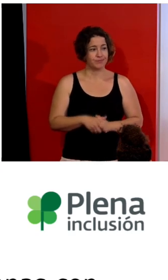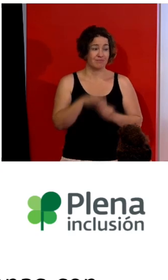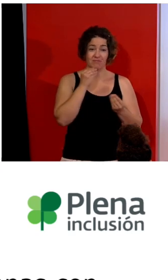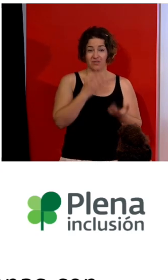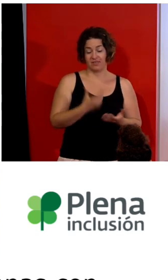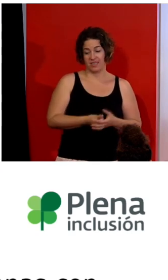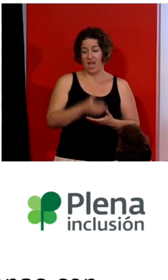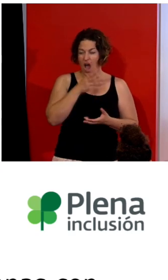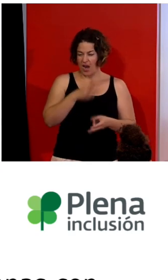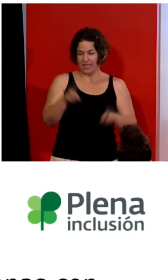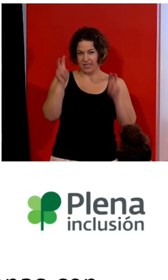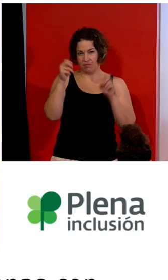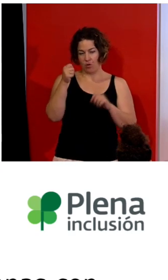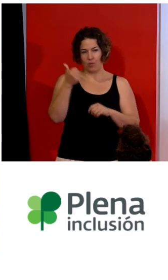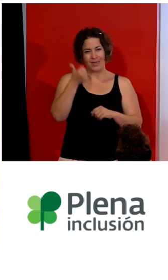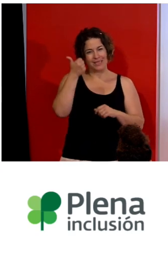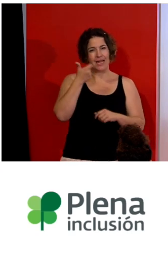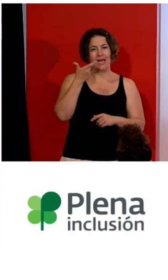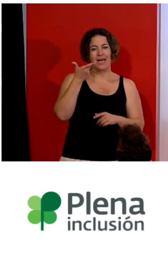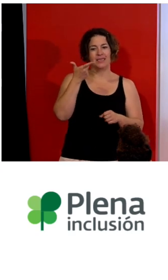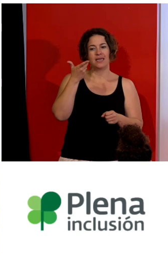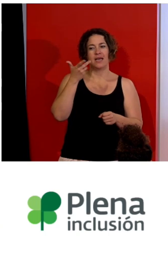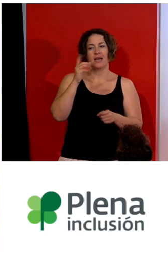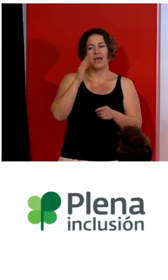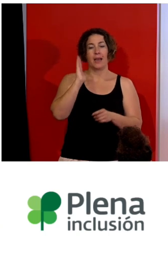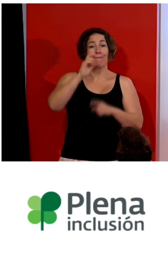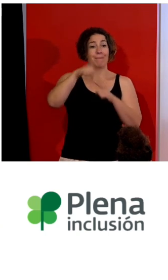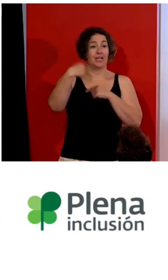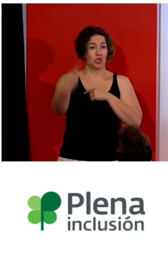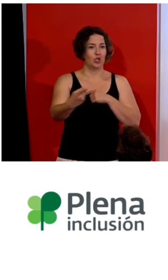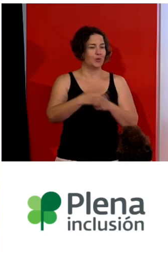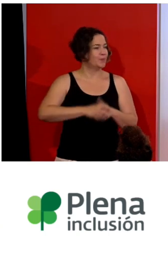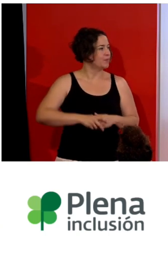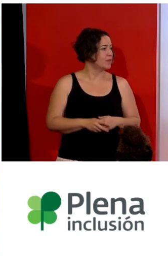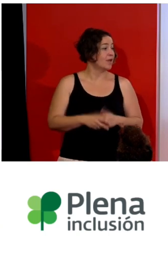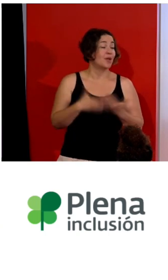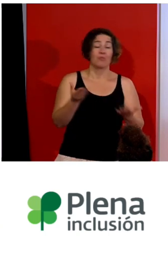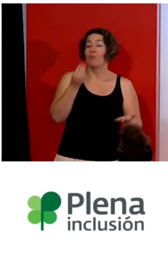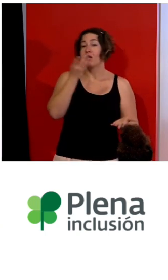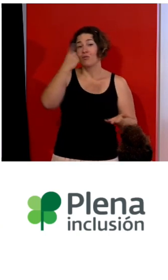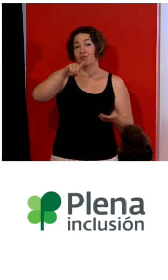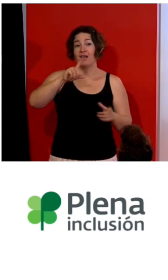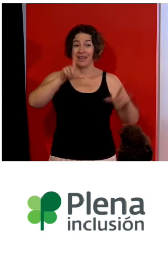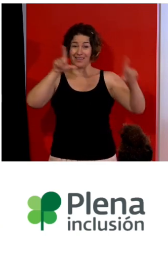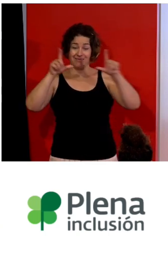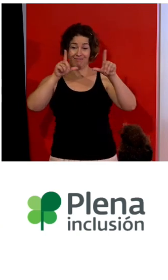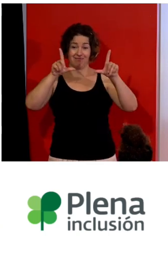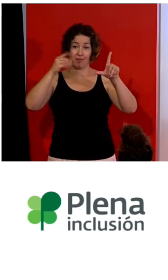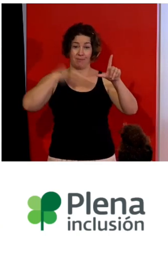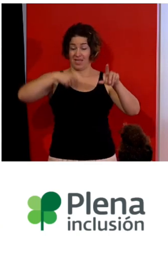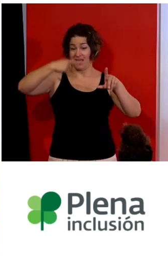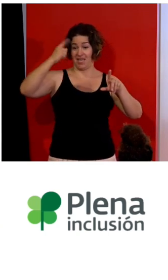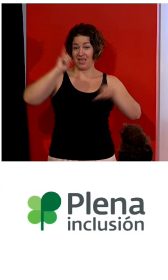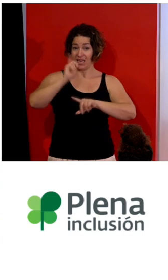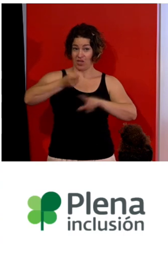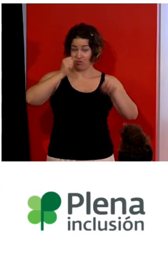ahora íbamos a hablar un poco de las repercusiones que ha tenido. Bueno, como habéis visto en el cuadro que ha presentado mi director,